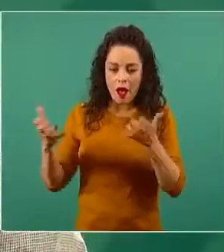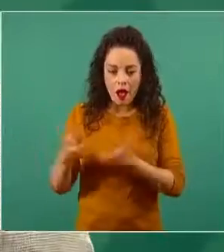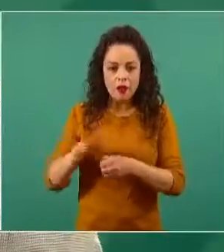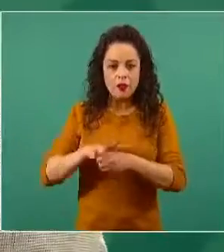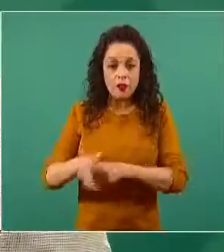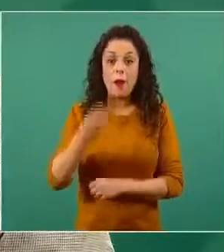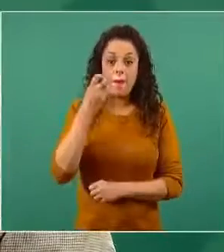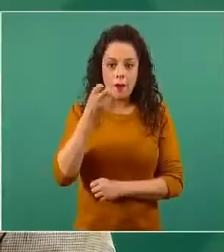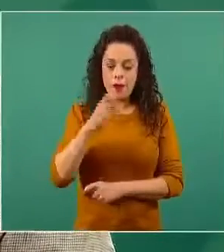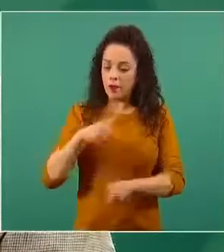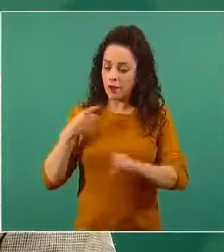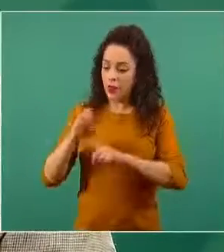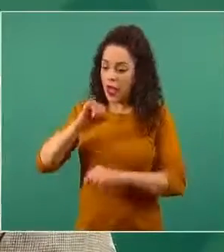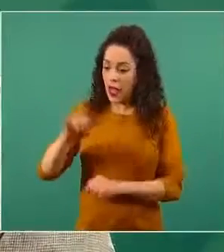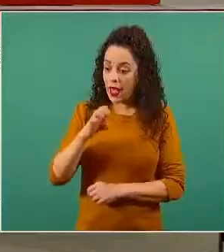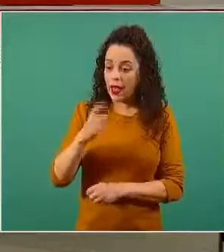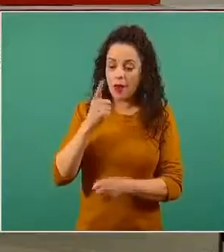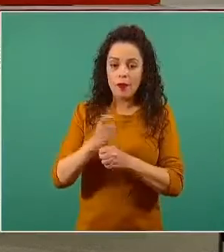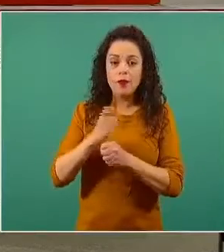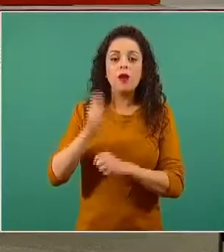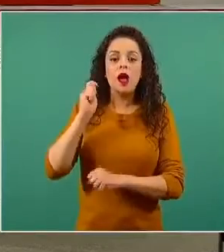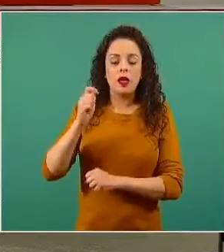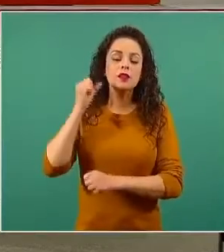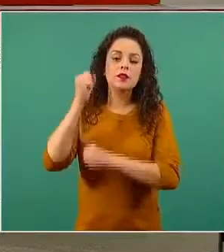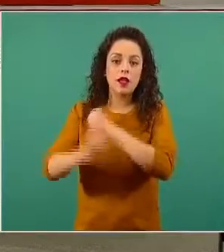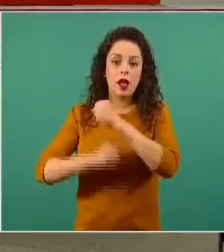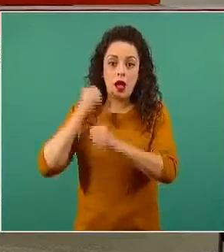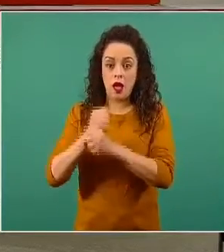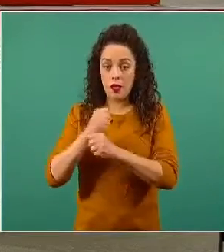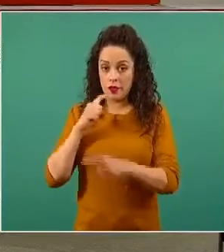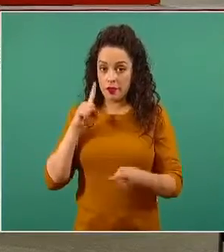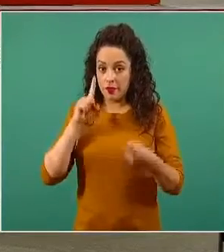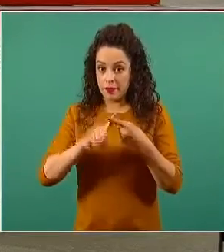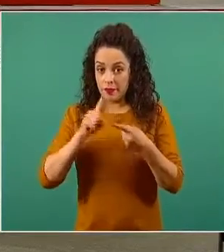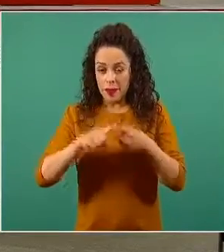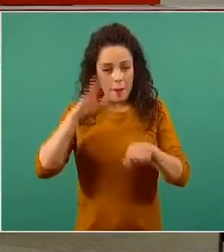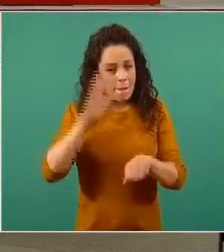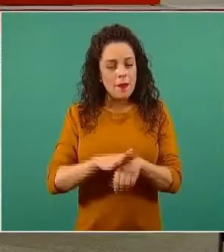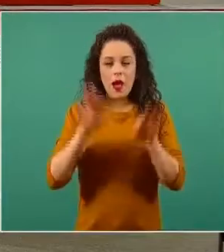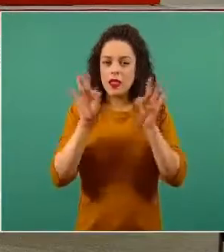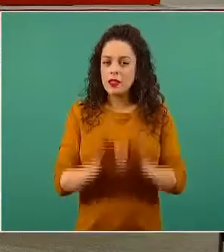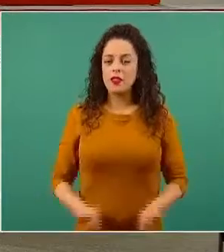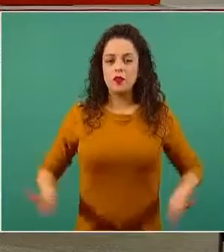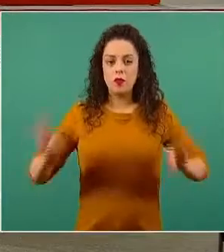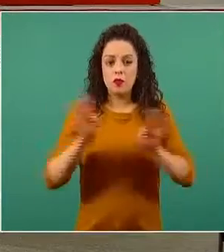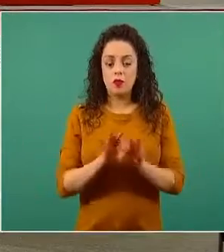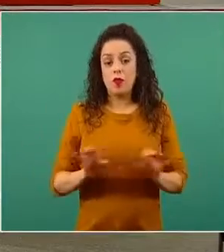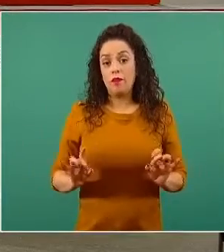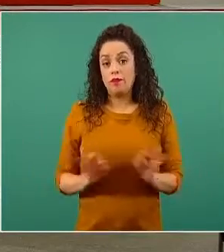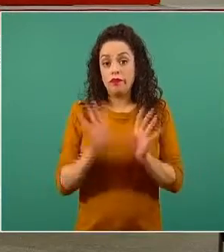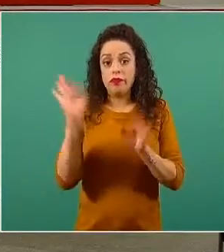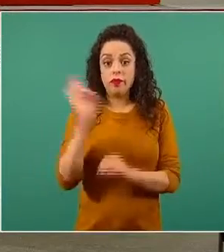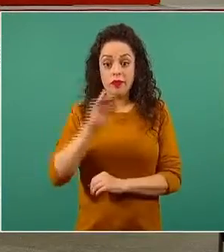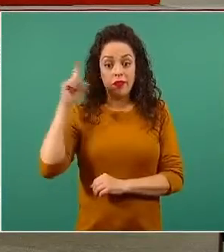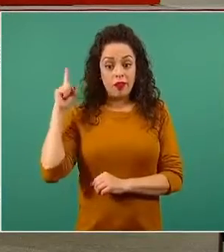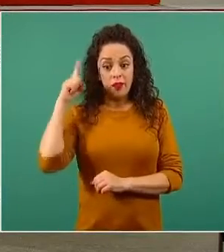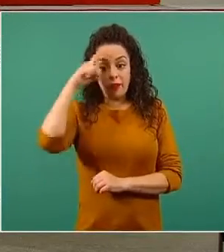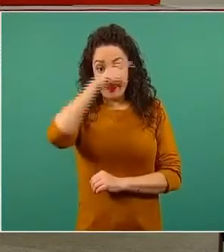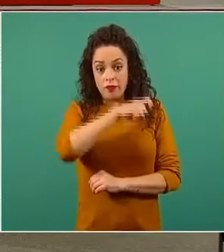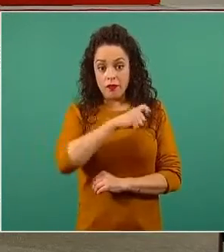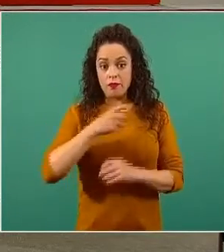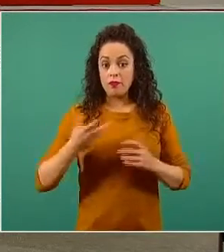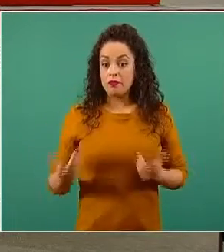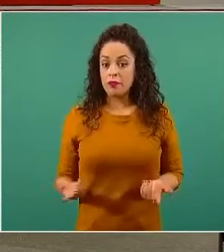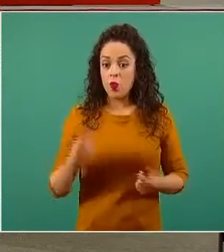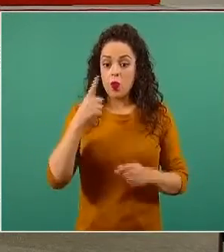edad. La edad es uno de los determinantes más importantes de las complicaciones, es decir, de la